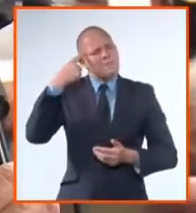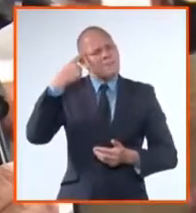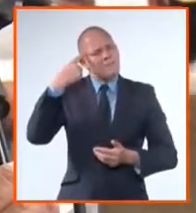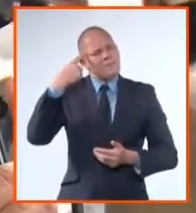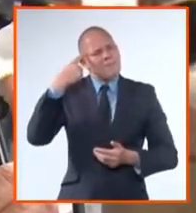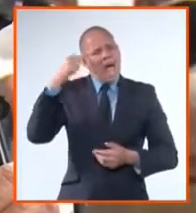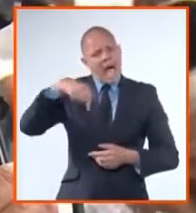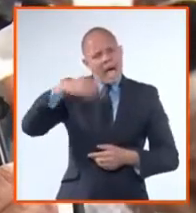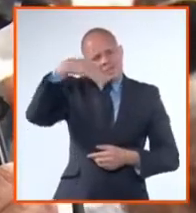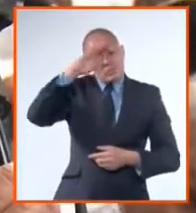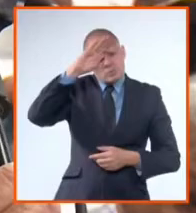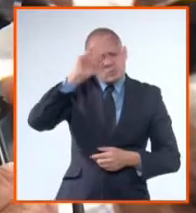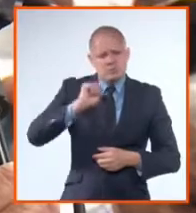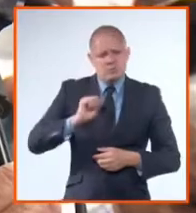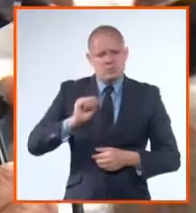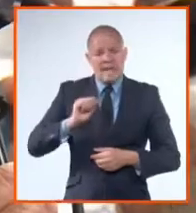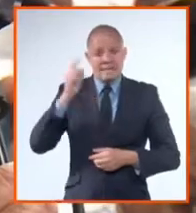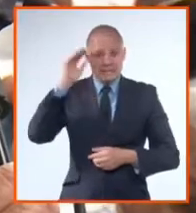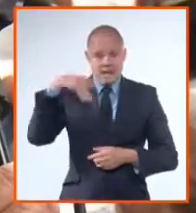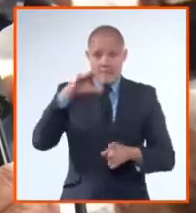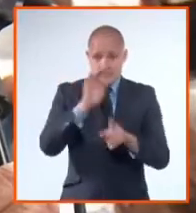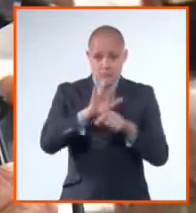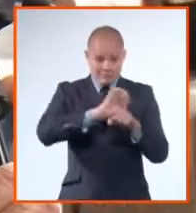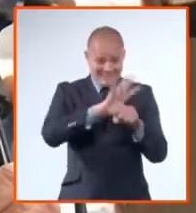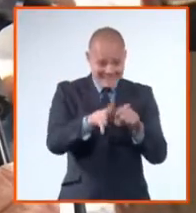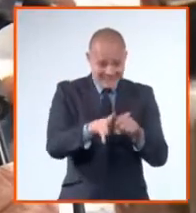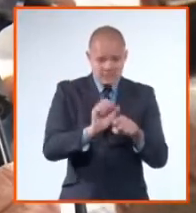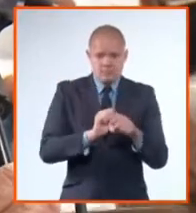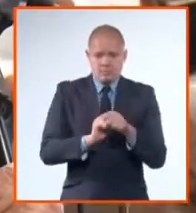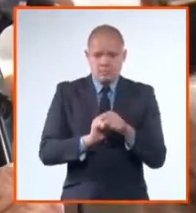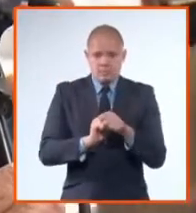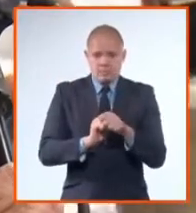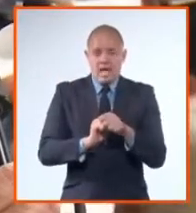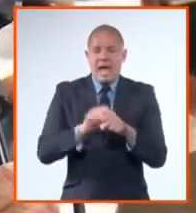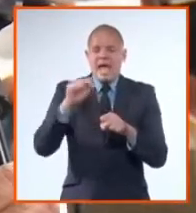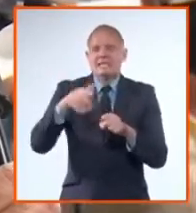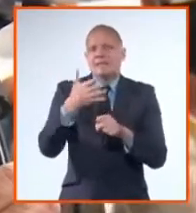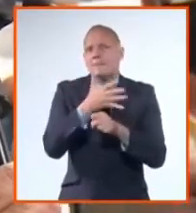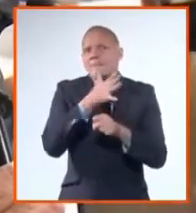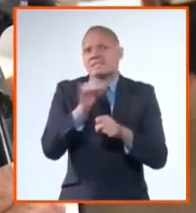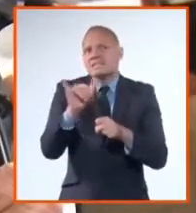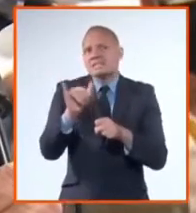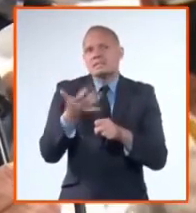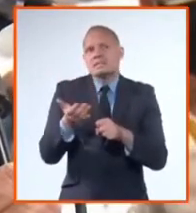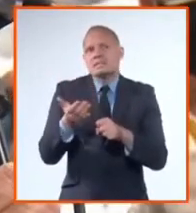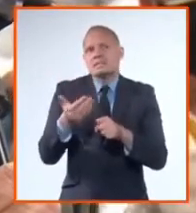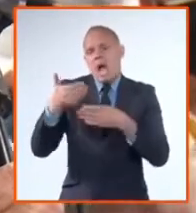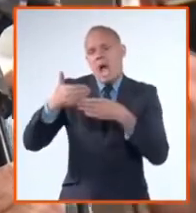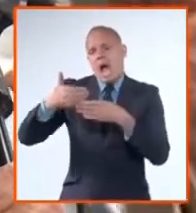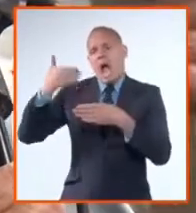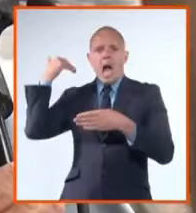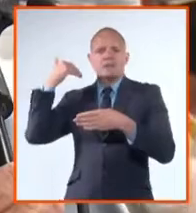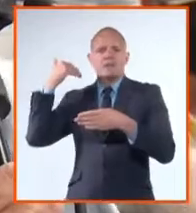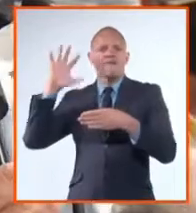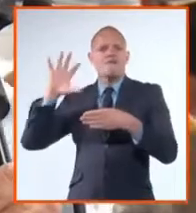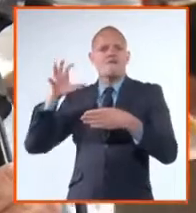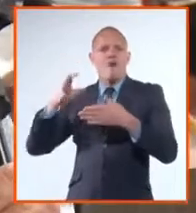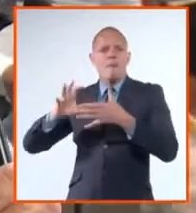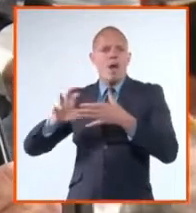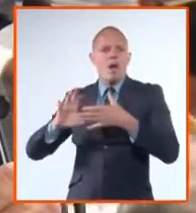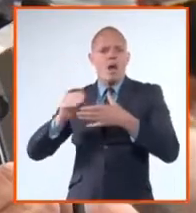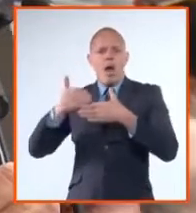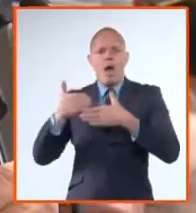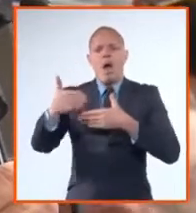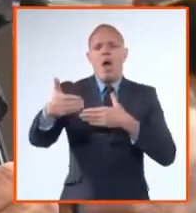nueva normalidad, o como se le quiera llamar, va a ser una nueva vida, porque nos va a dejar muchas cosas, algunas que sabemos, otras